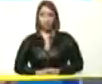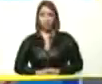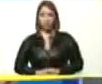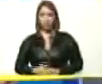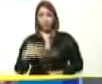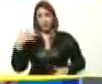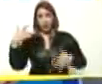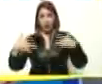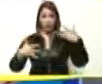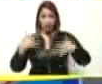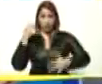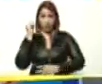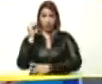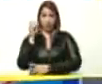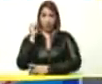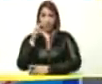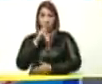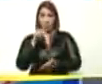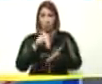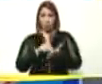la actividad, la asamblea nacional,